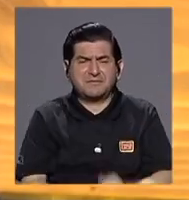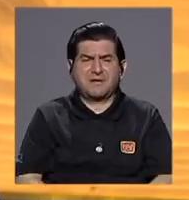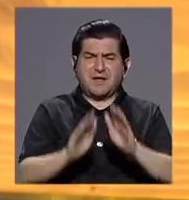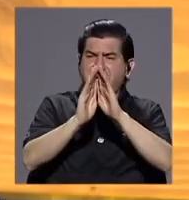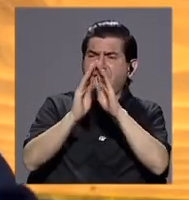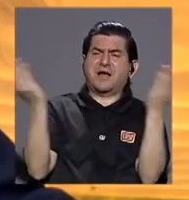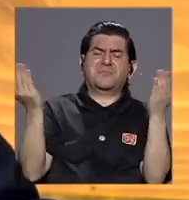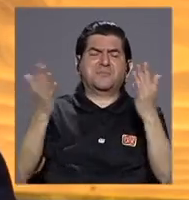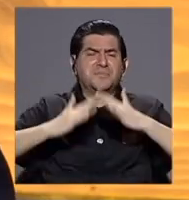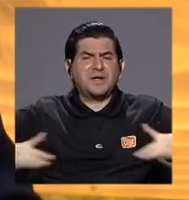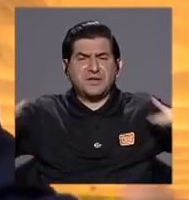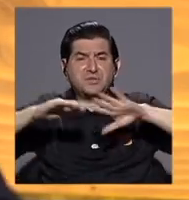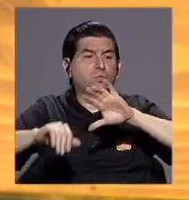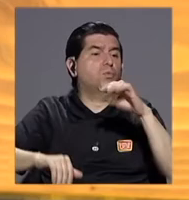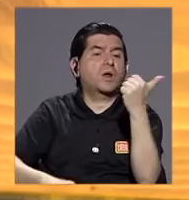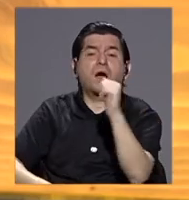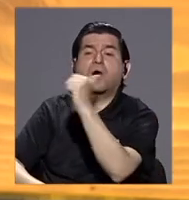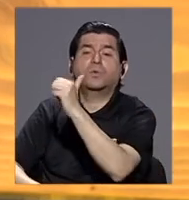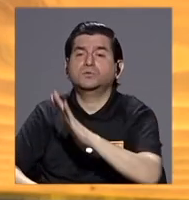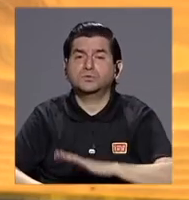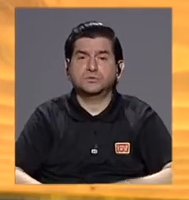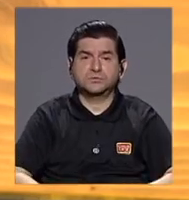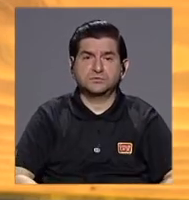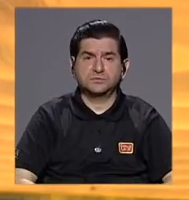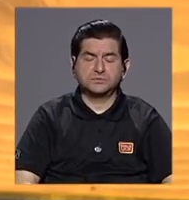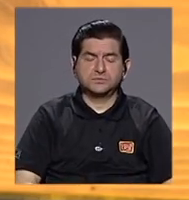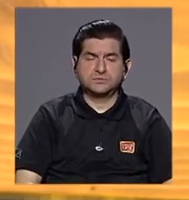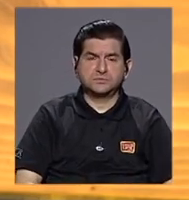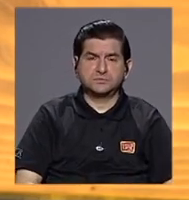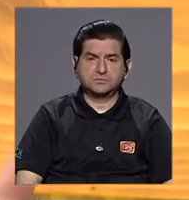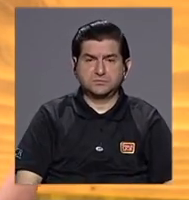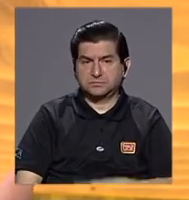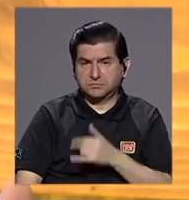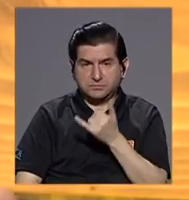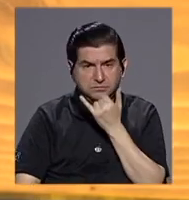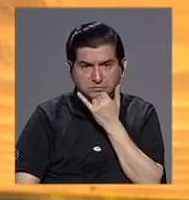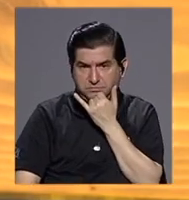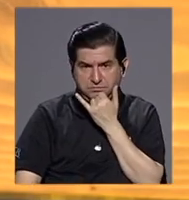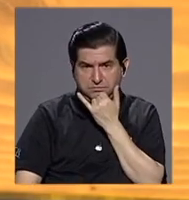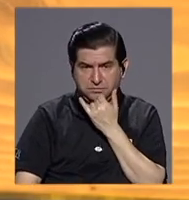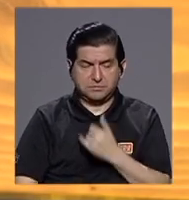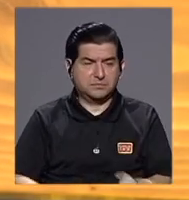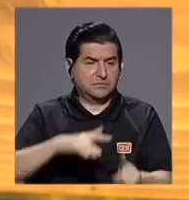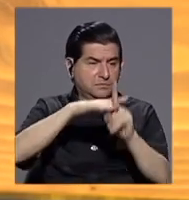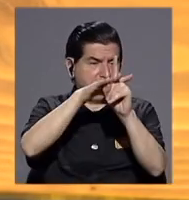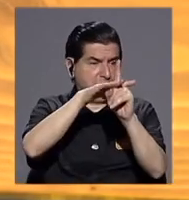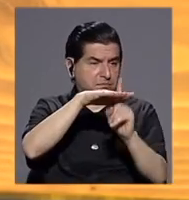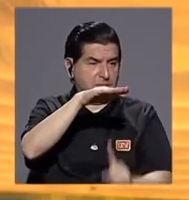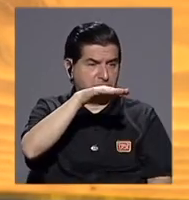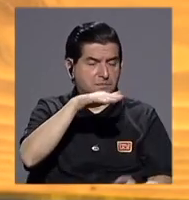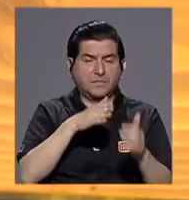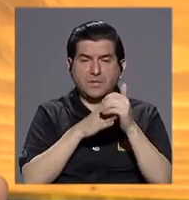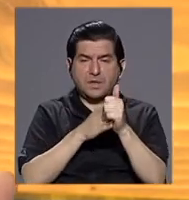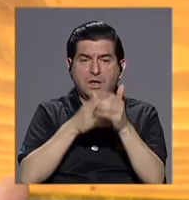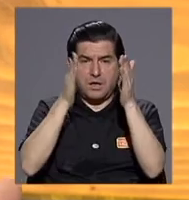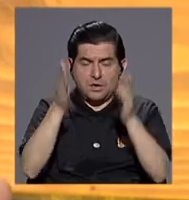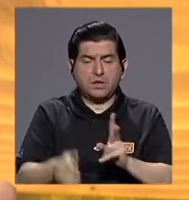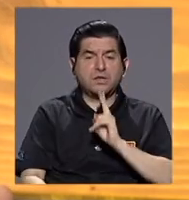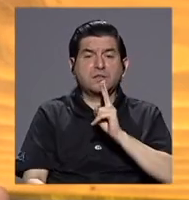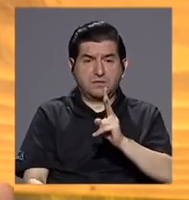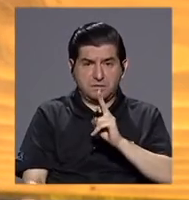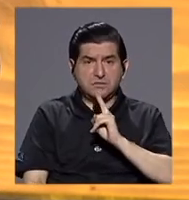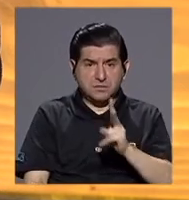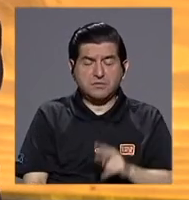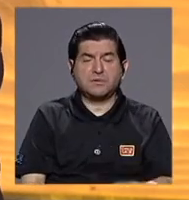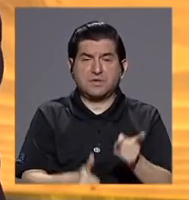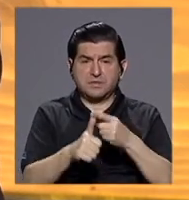abrírsele campo a otros. Y resulta que desaparecen los líderes verdaderamente